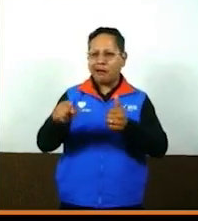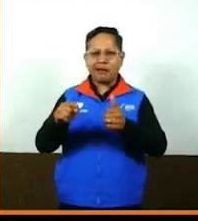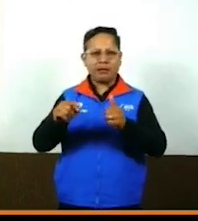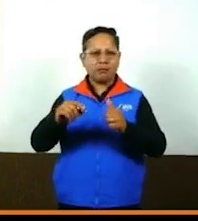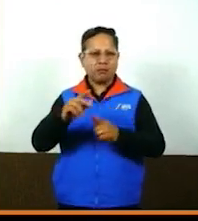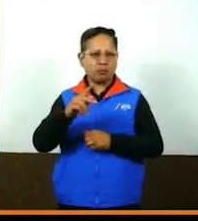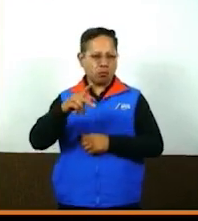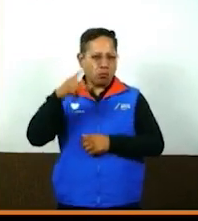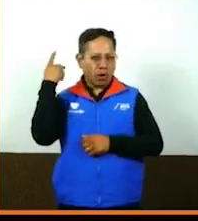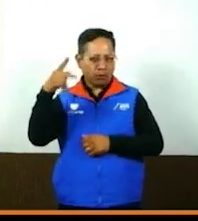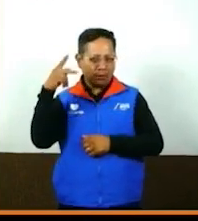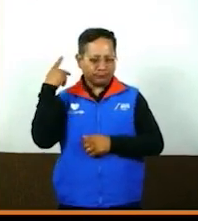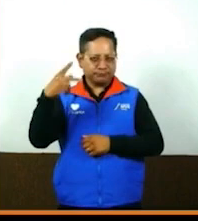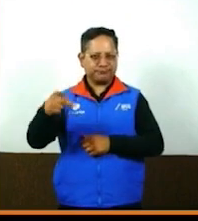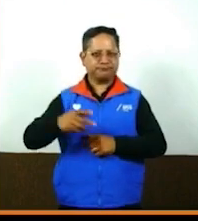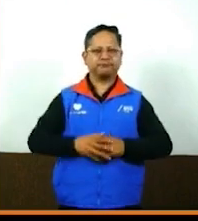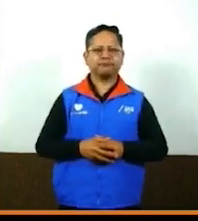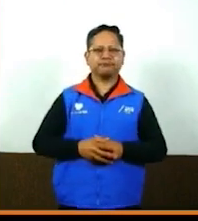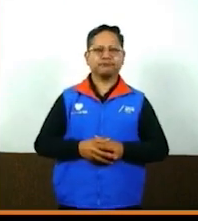Puebla.